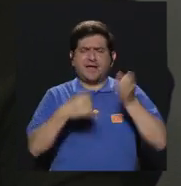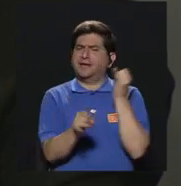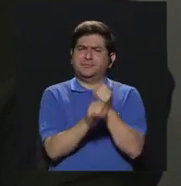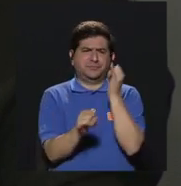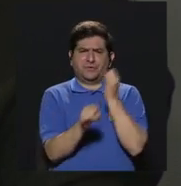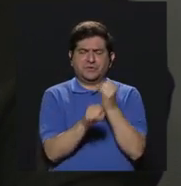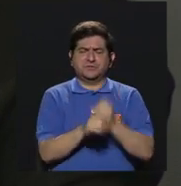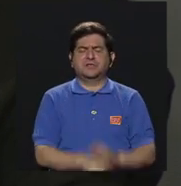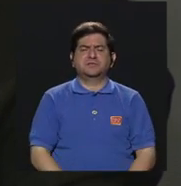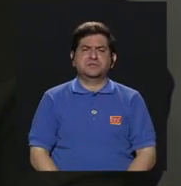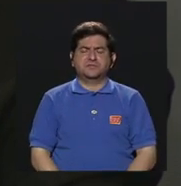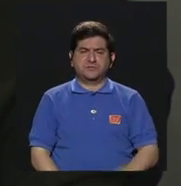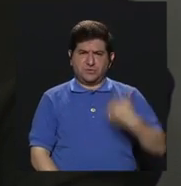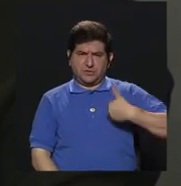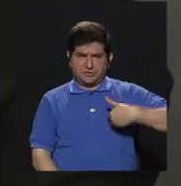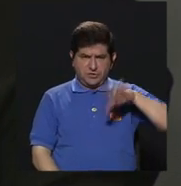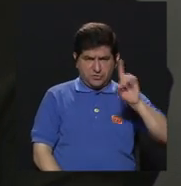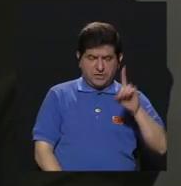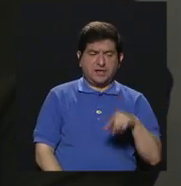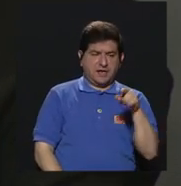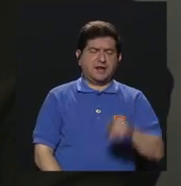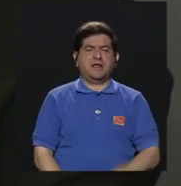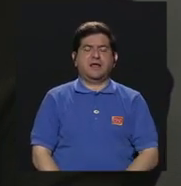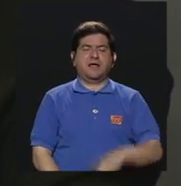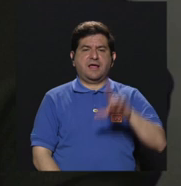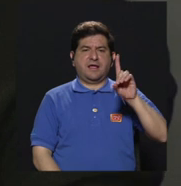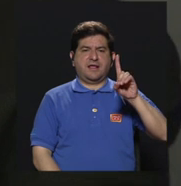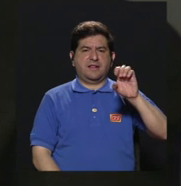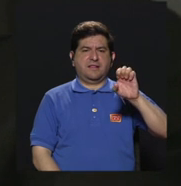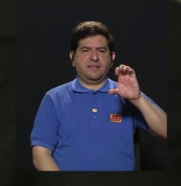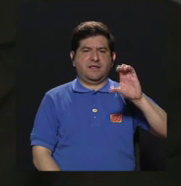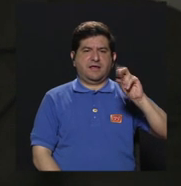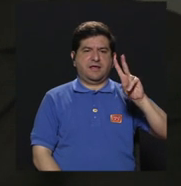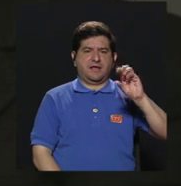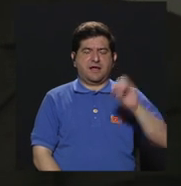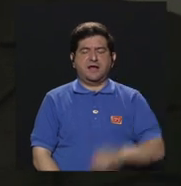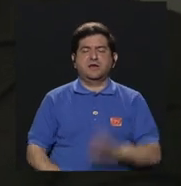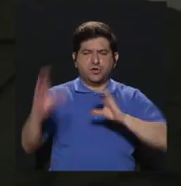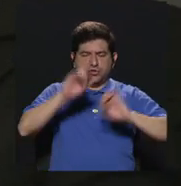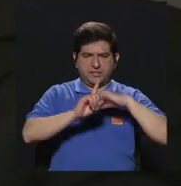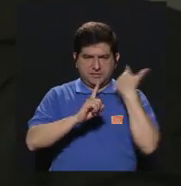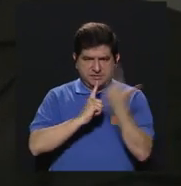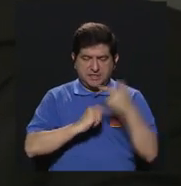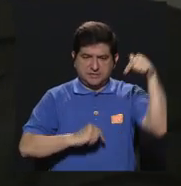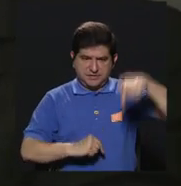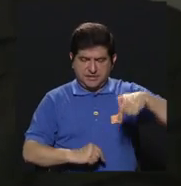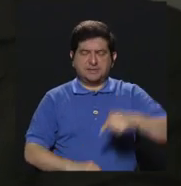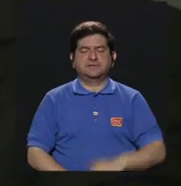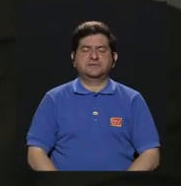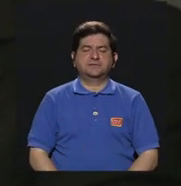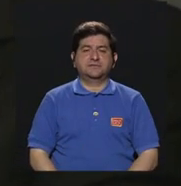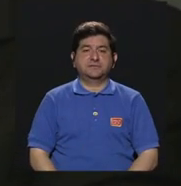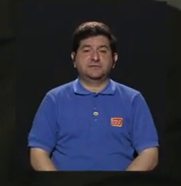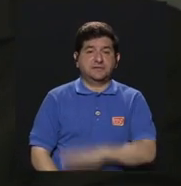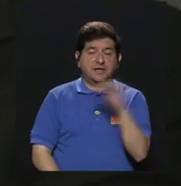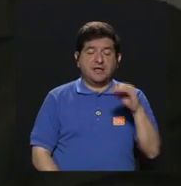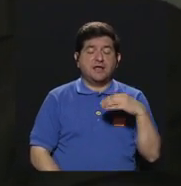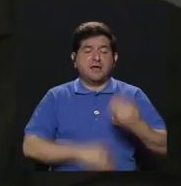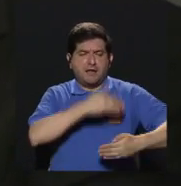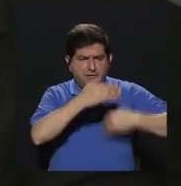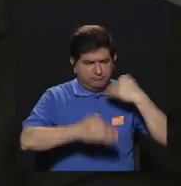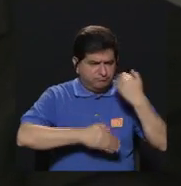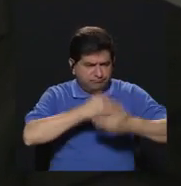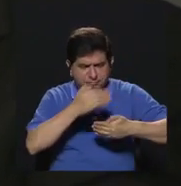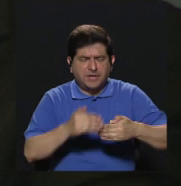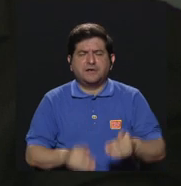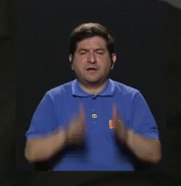institucional, don Daniel ocupó el cargo de decano de la Facultad de Ciencias Sociales de la Universidad de Costa Rica y fue gestor